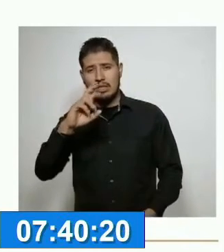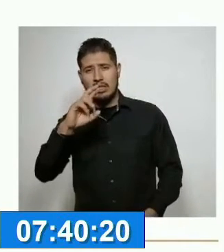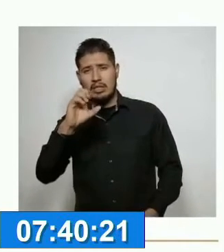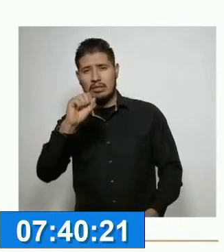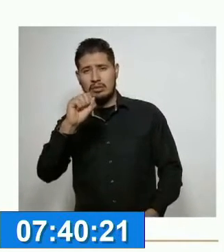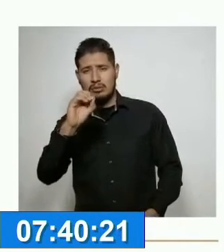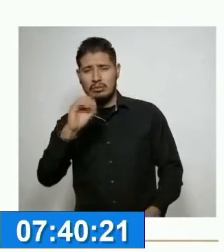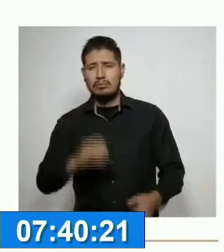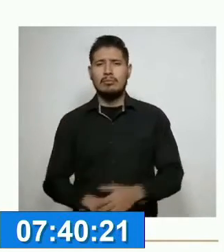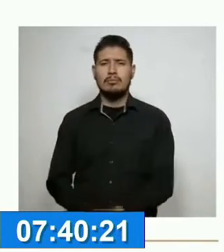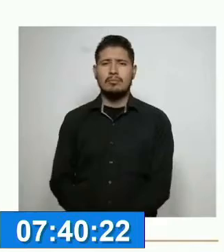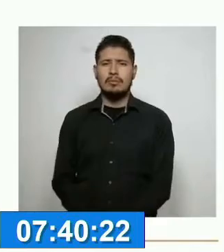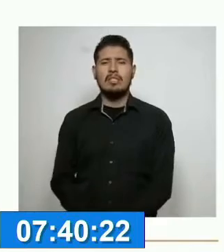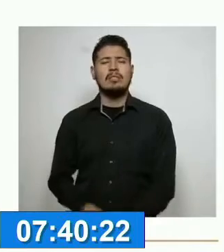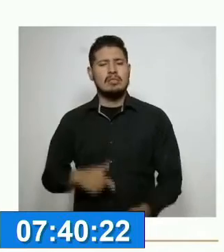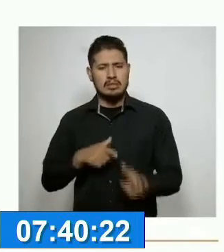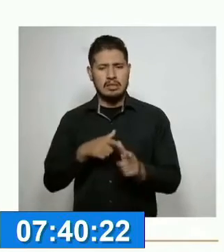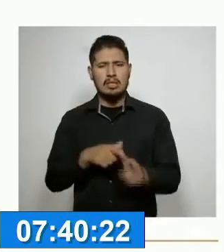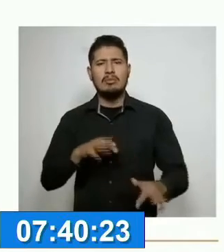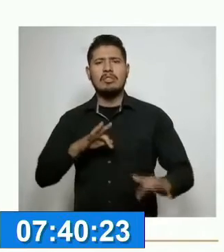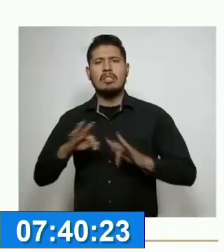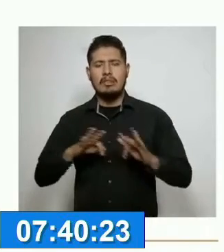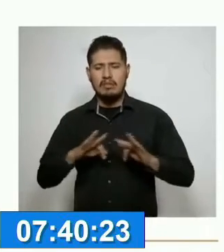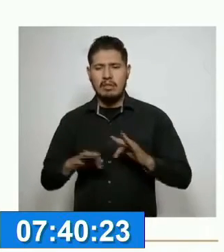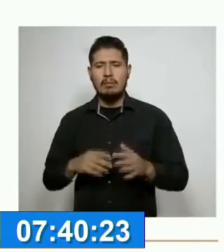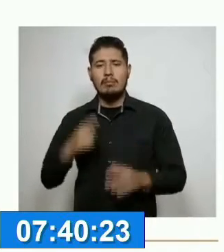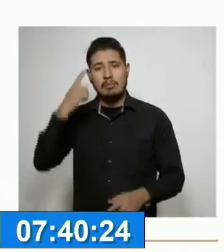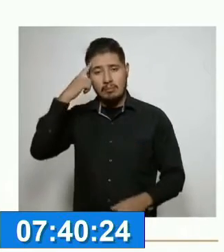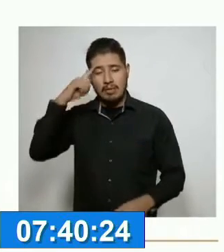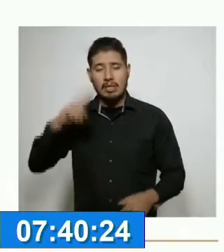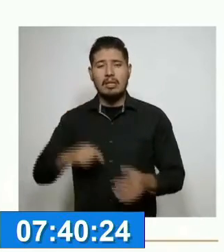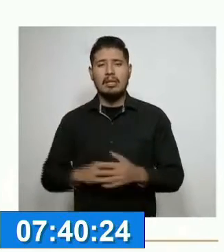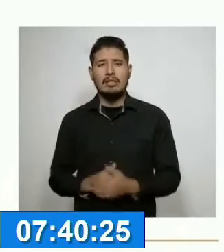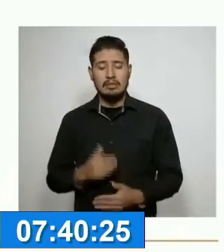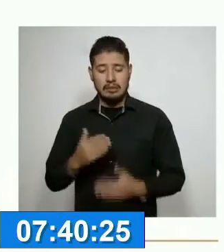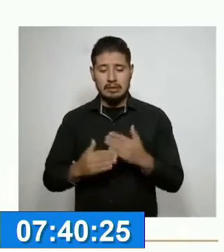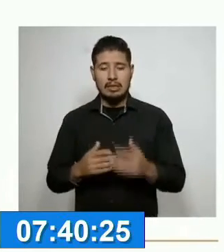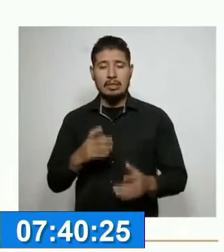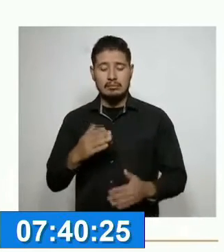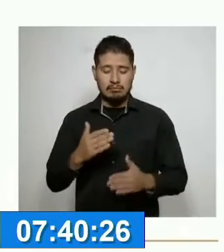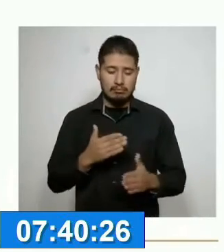de Cieneguillas y seguiremos trabajando para consolidar